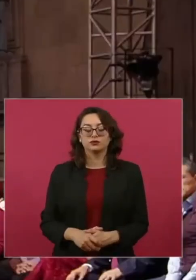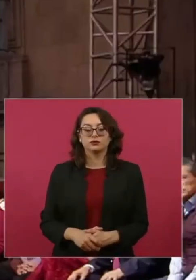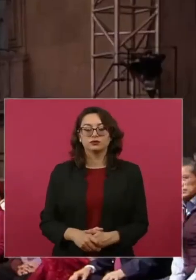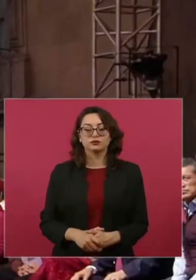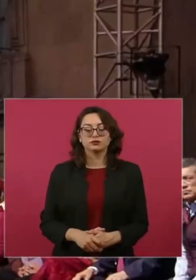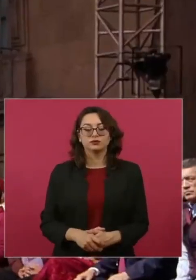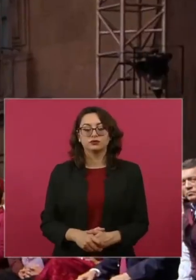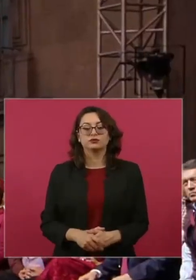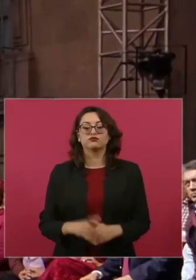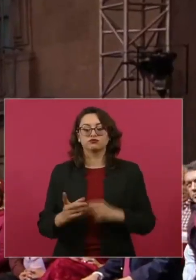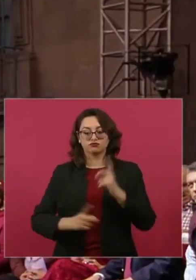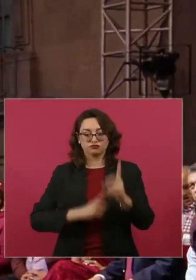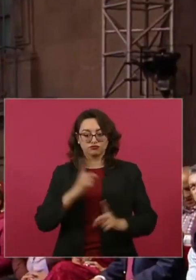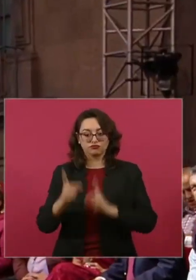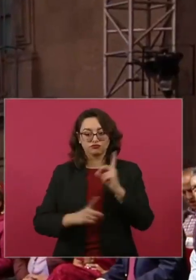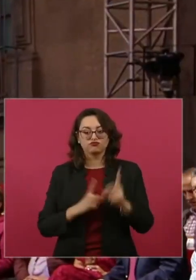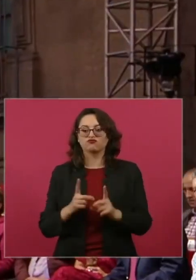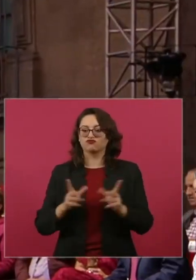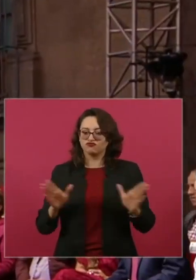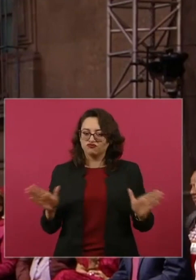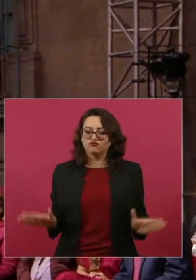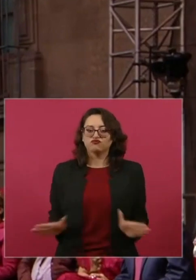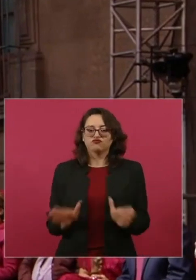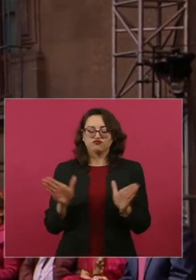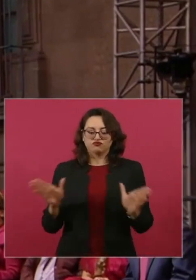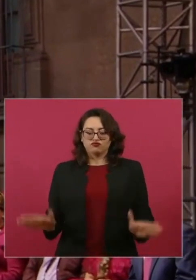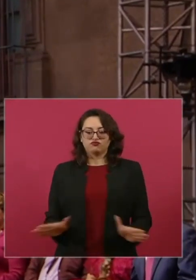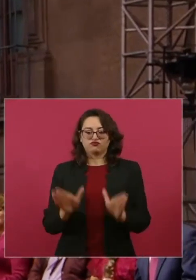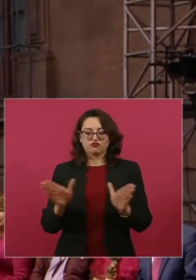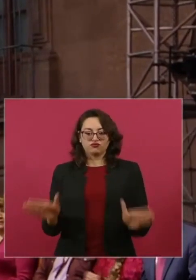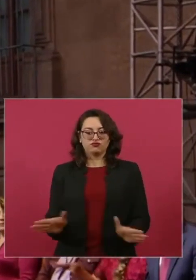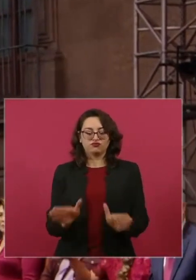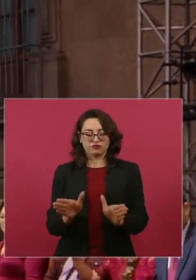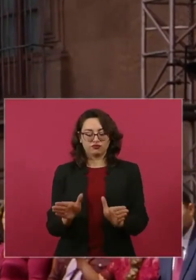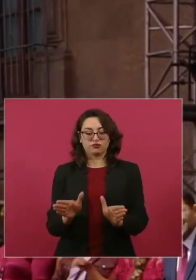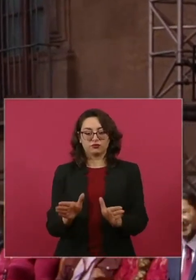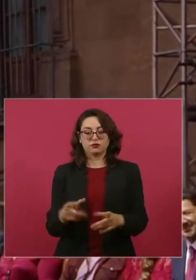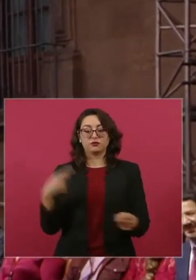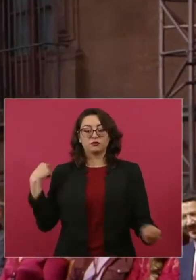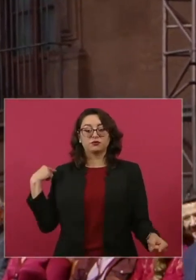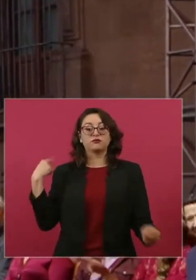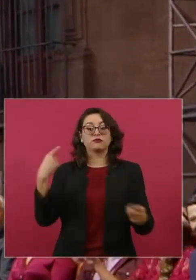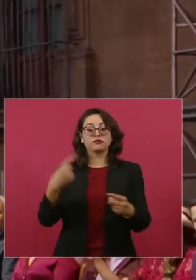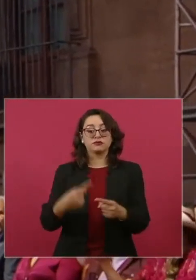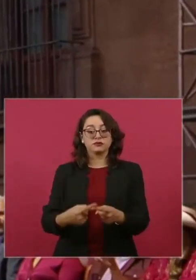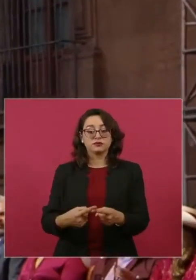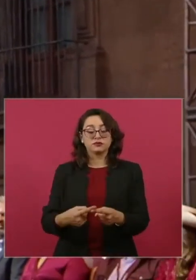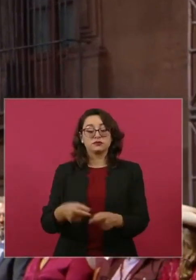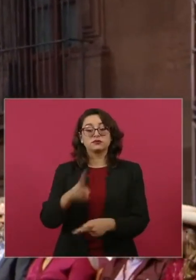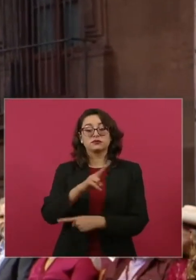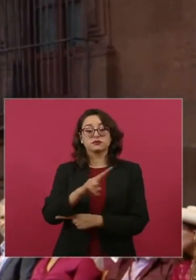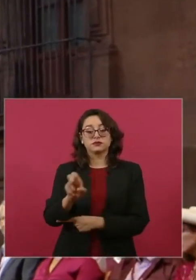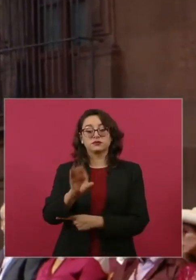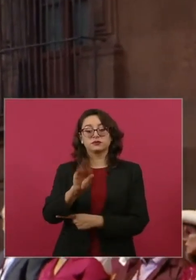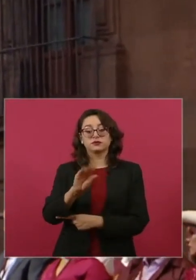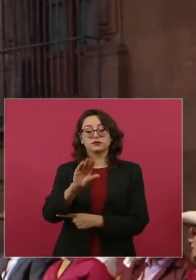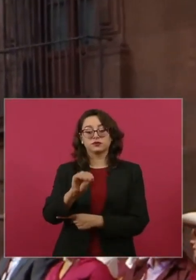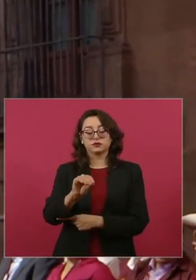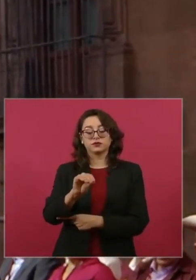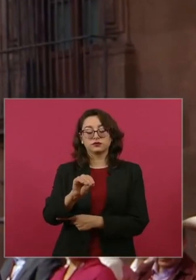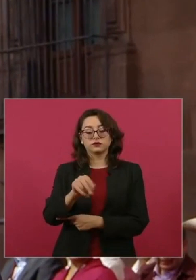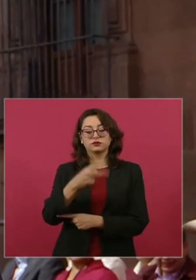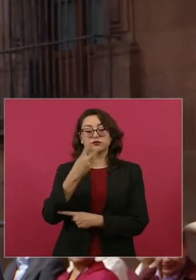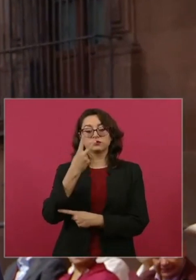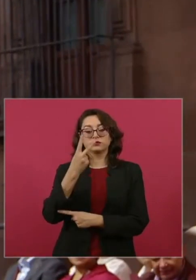y hasta ahora we're promoting sports. Se han terminado 292 canchas de